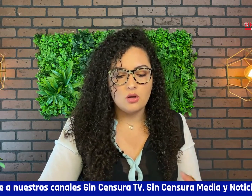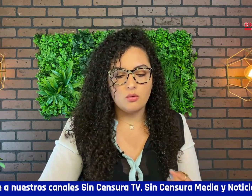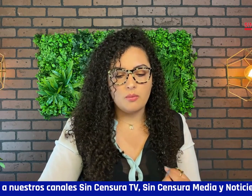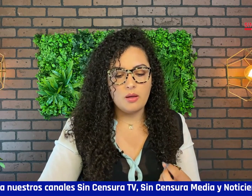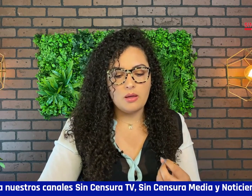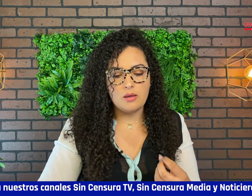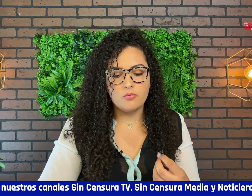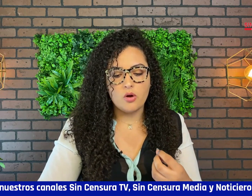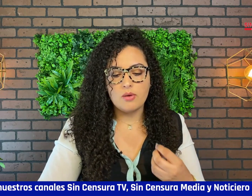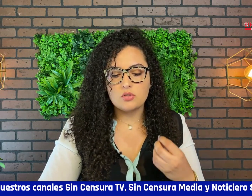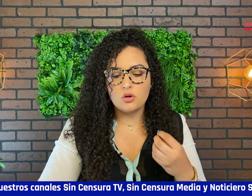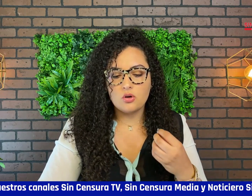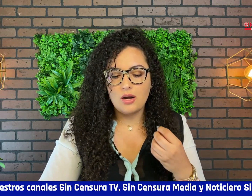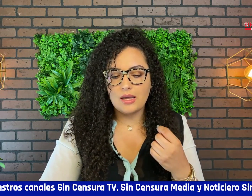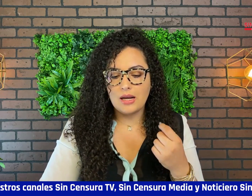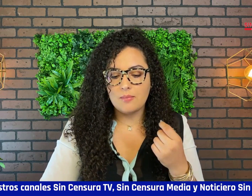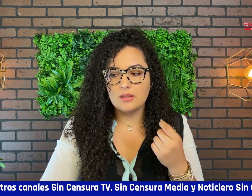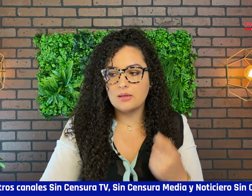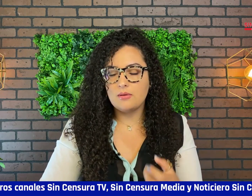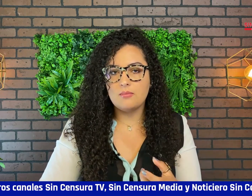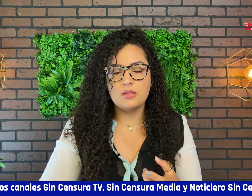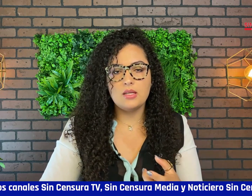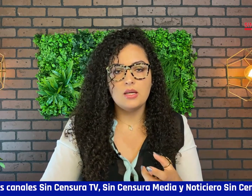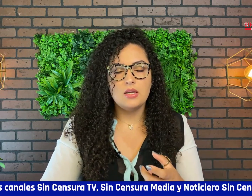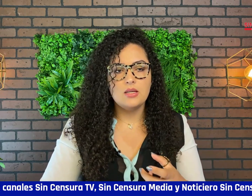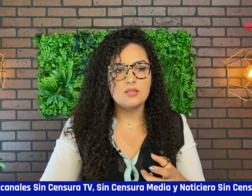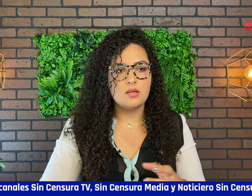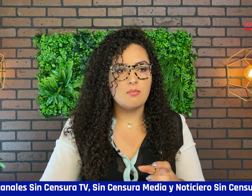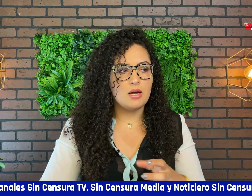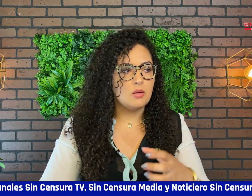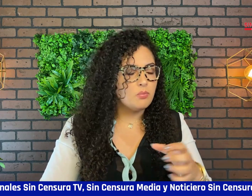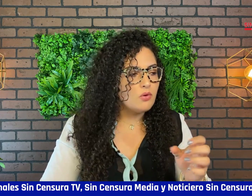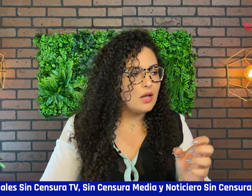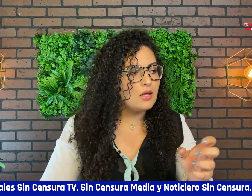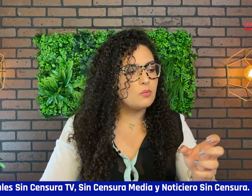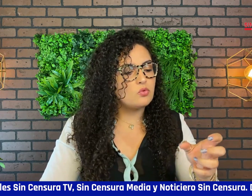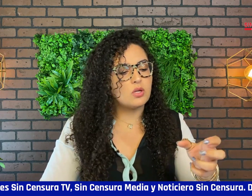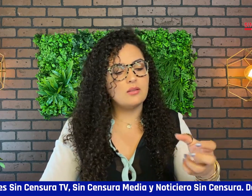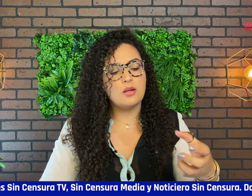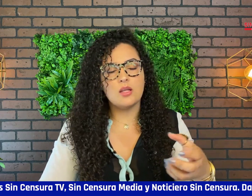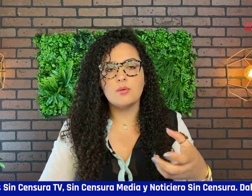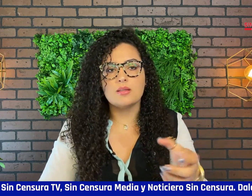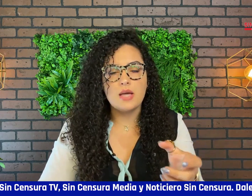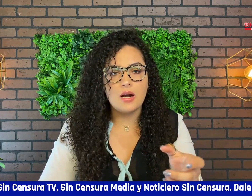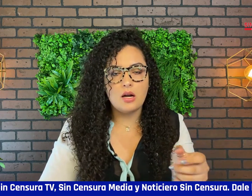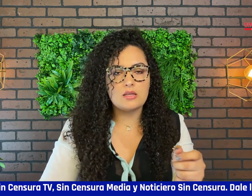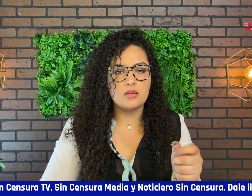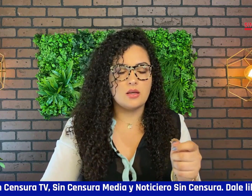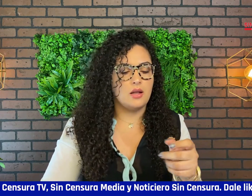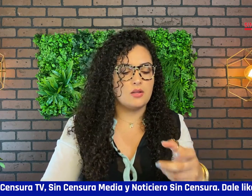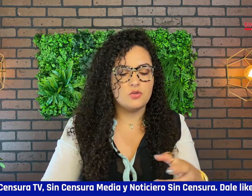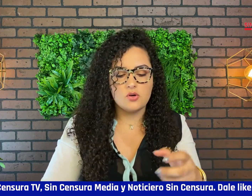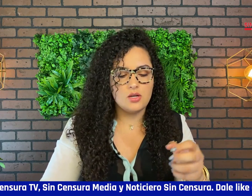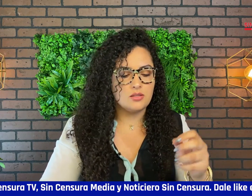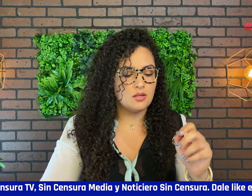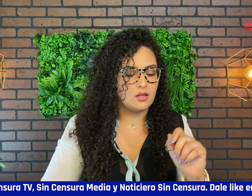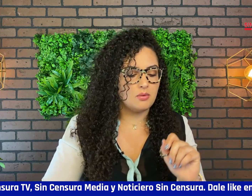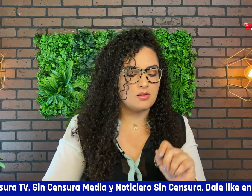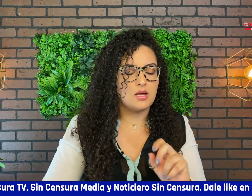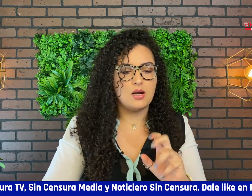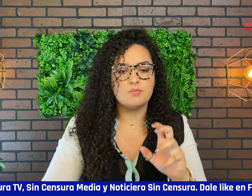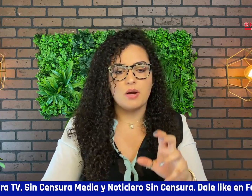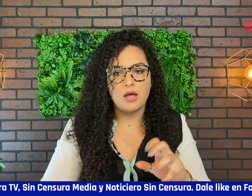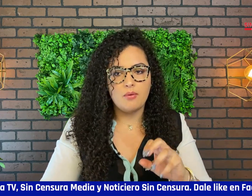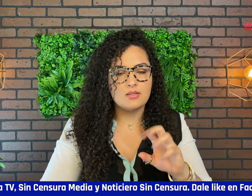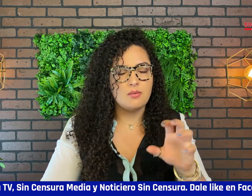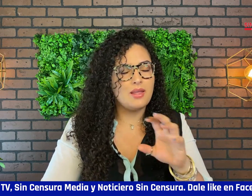manipulado, información con la que lamentablemente se manipula y buscan tergiversar las declaraciones y